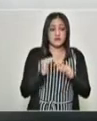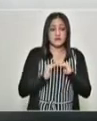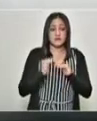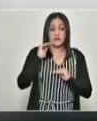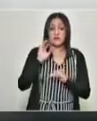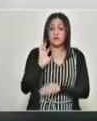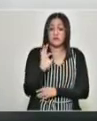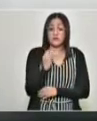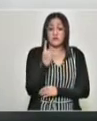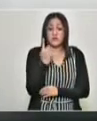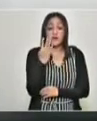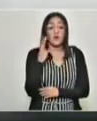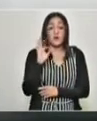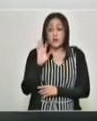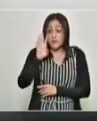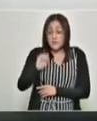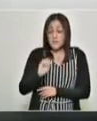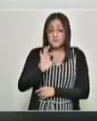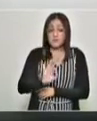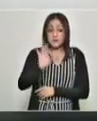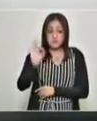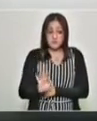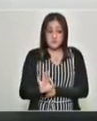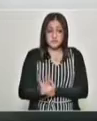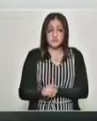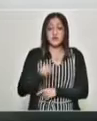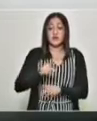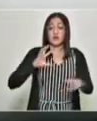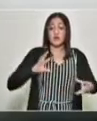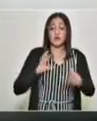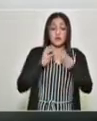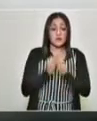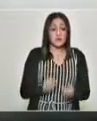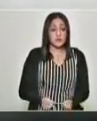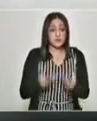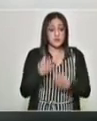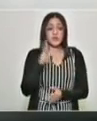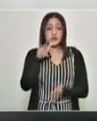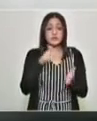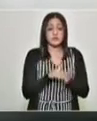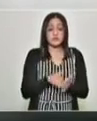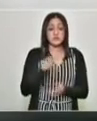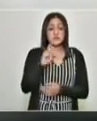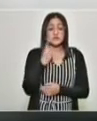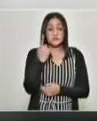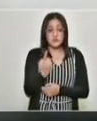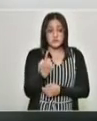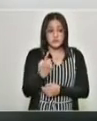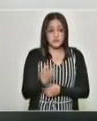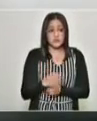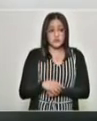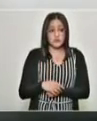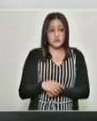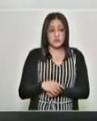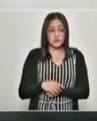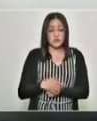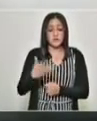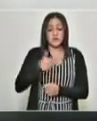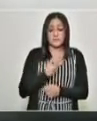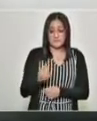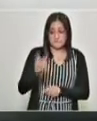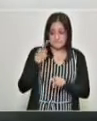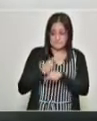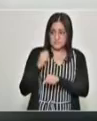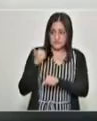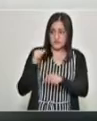ha subido un 49%. Los casos acumulados a 8,031, tomando del primero